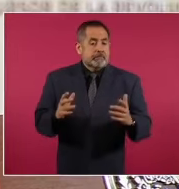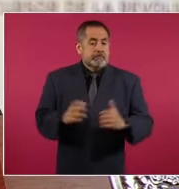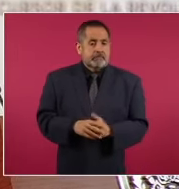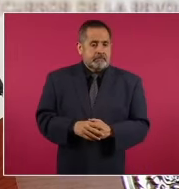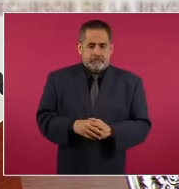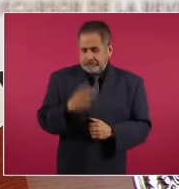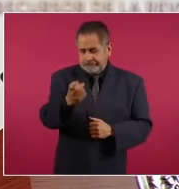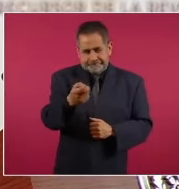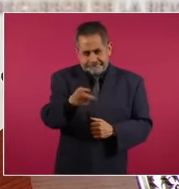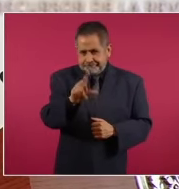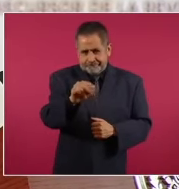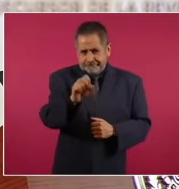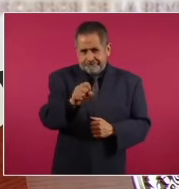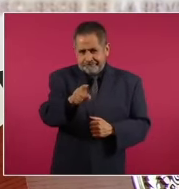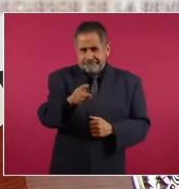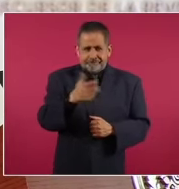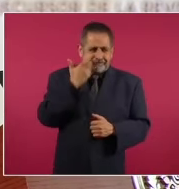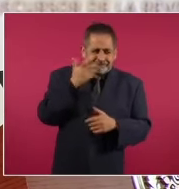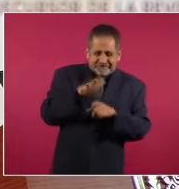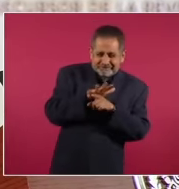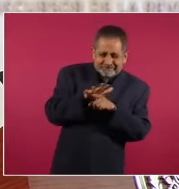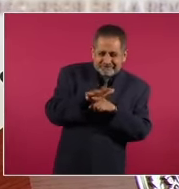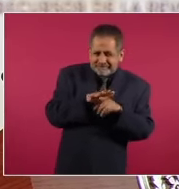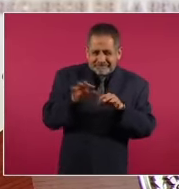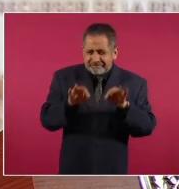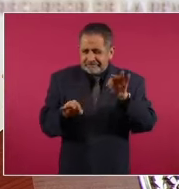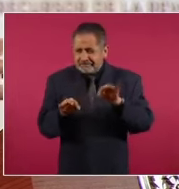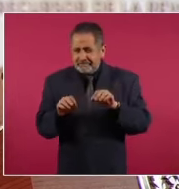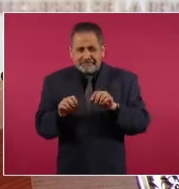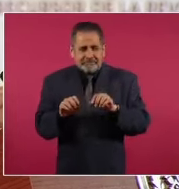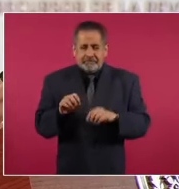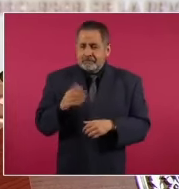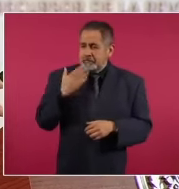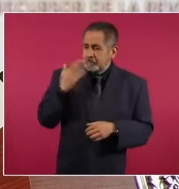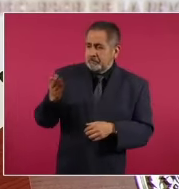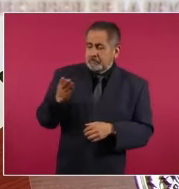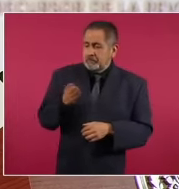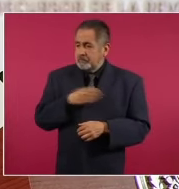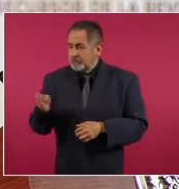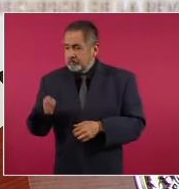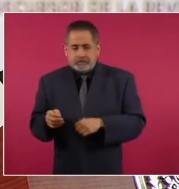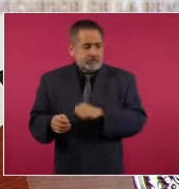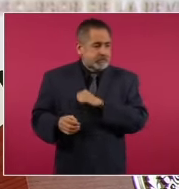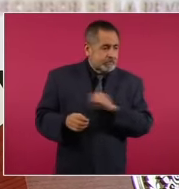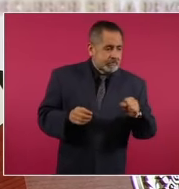así tan maniqueo de buenos y malos.